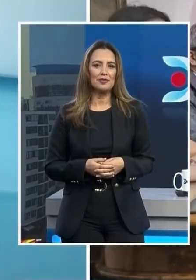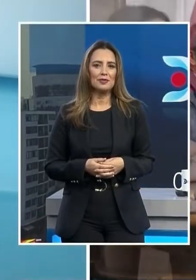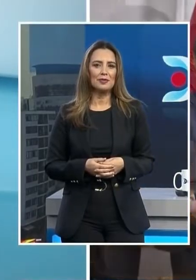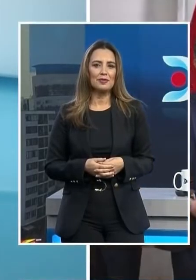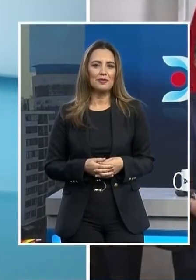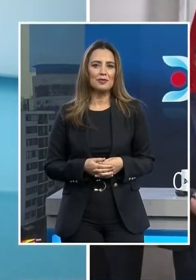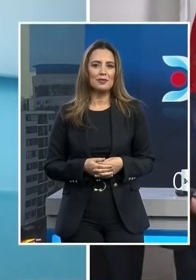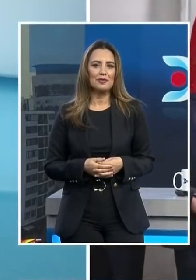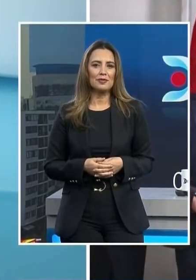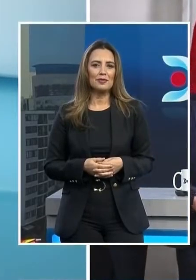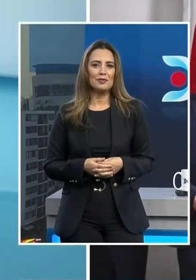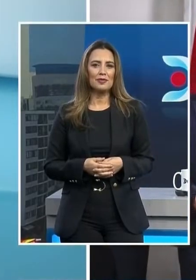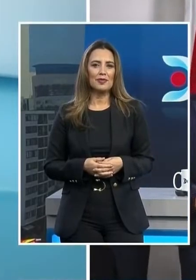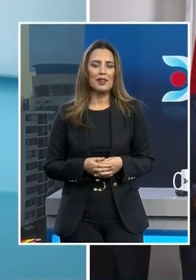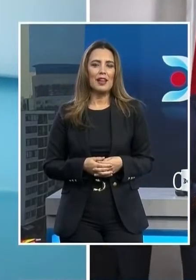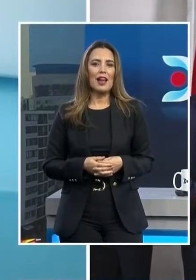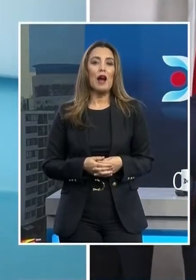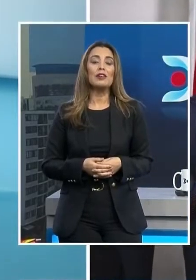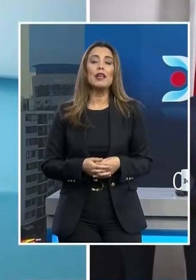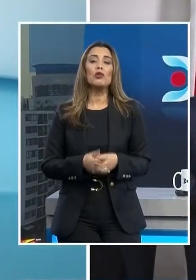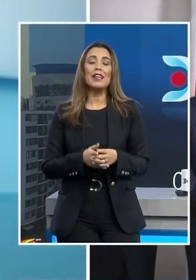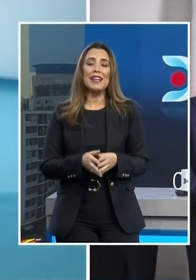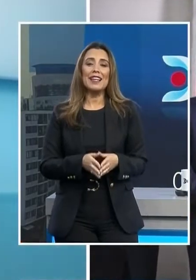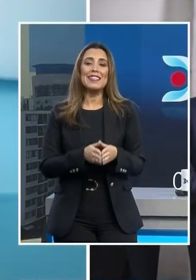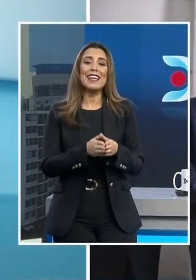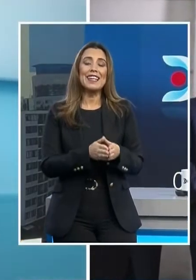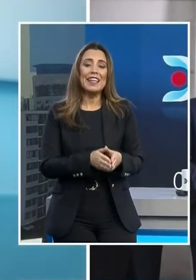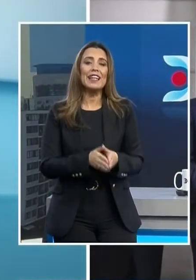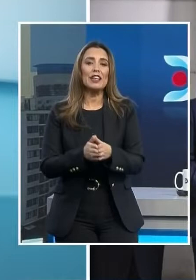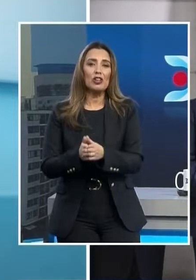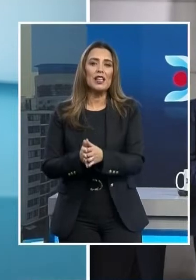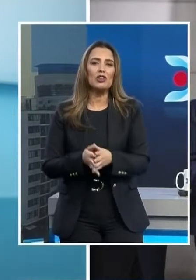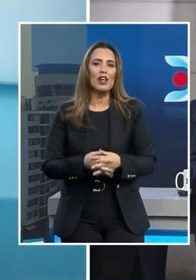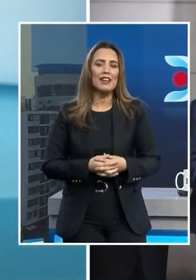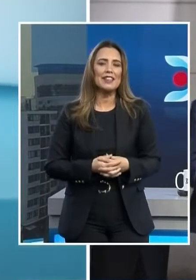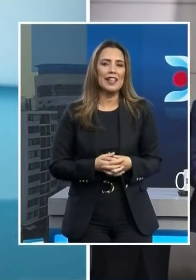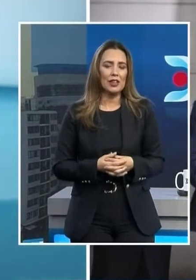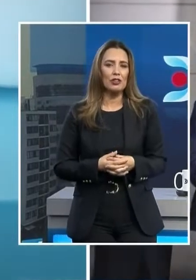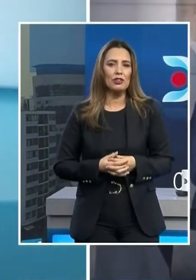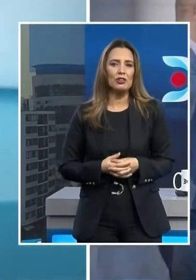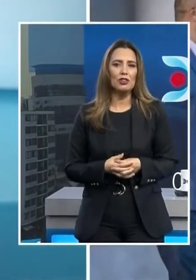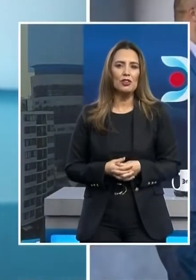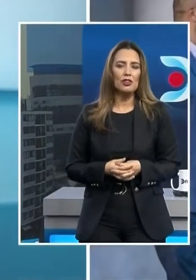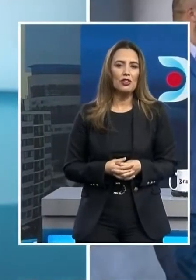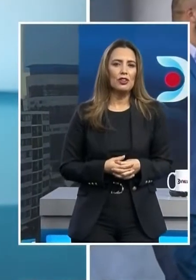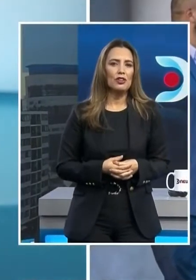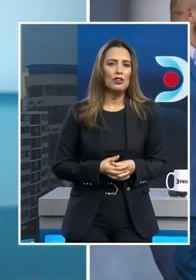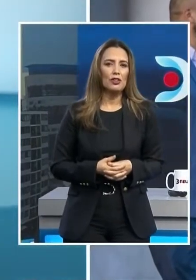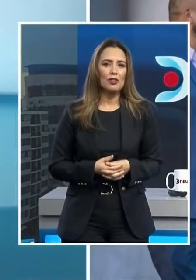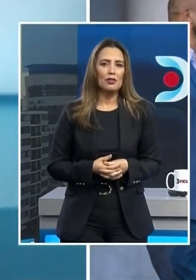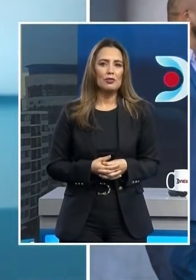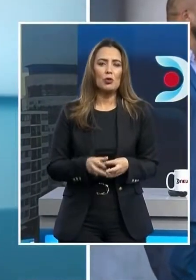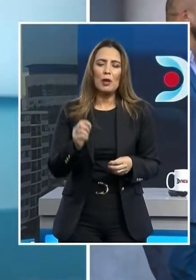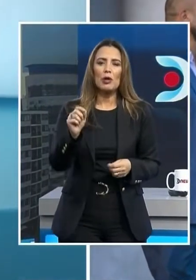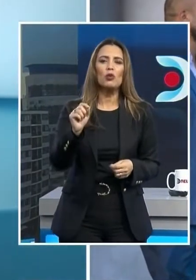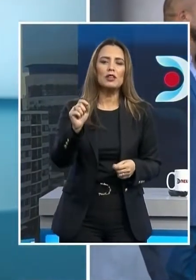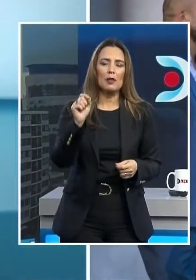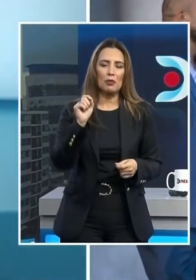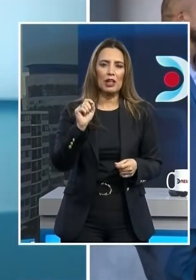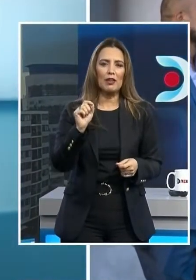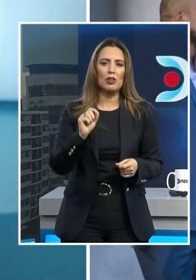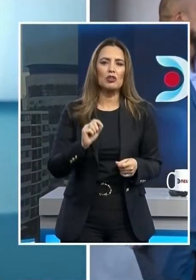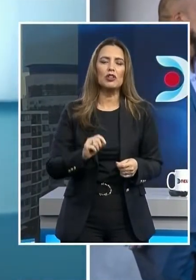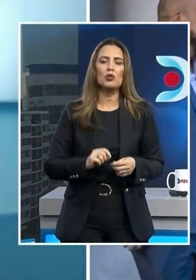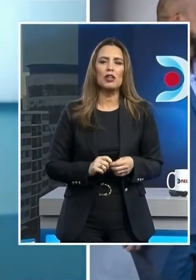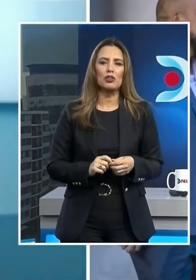en las cosas que necesitan los chilenos. ¿A usted le gustaría que saliera Carolina Toá de ese cargo? Lucía, perdón. Solo una pregunta,